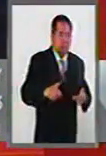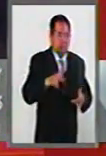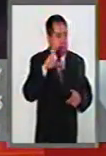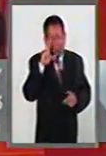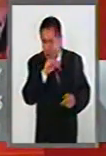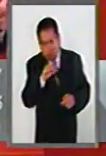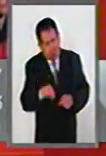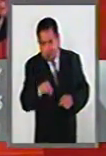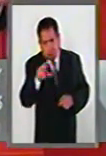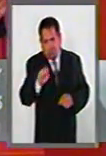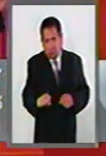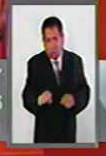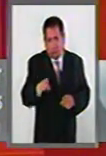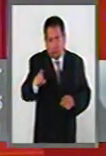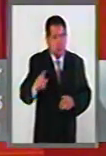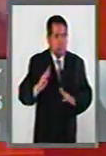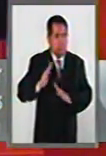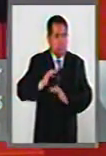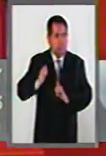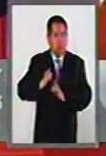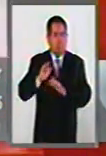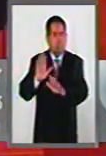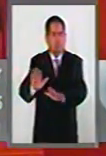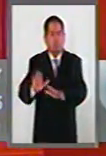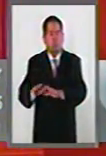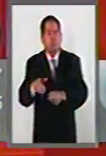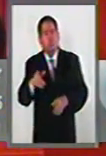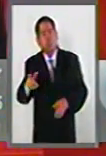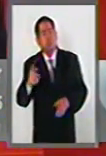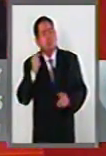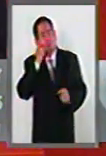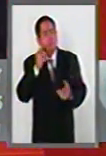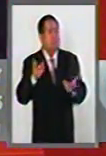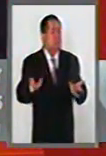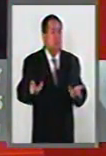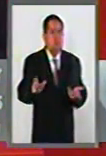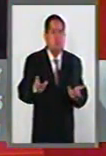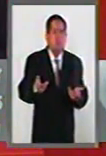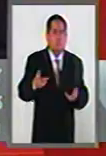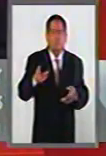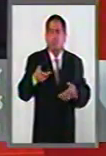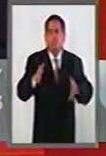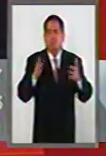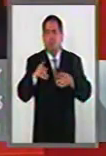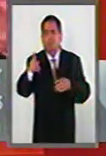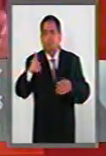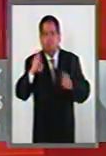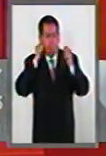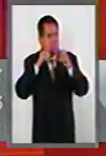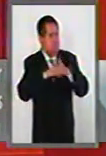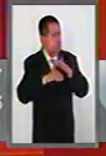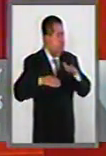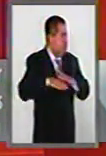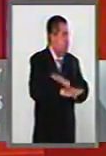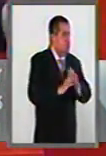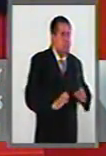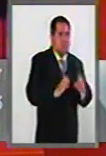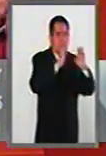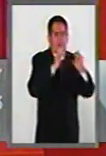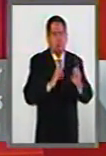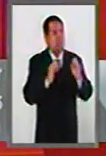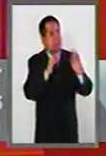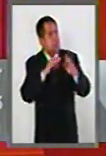un ejército que está pues ya dispuesto a entrar en los edificios, en las